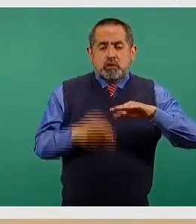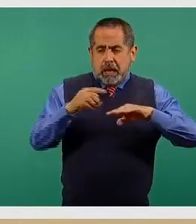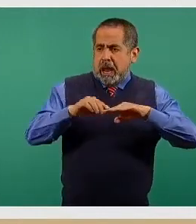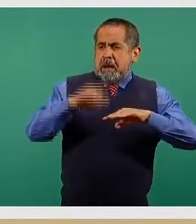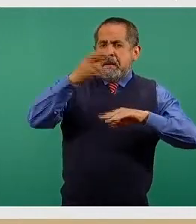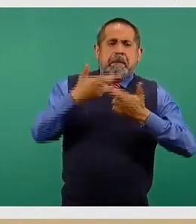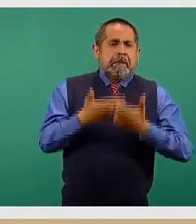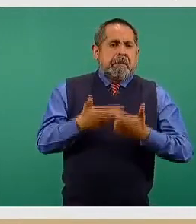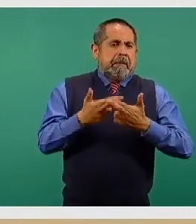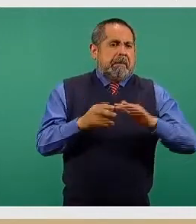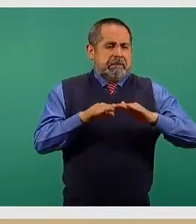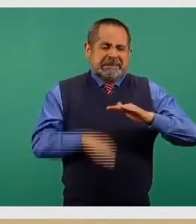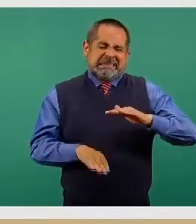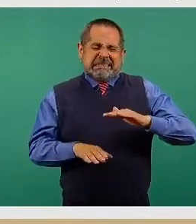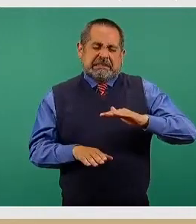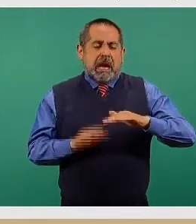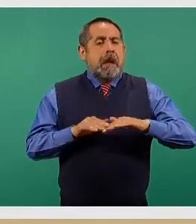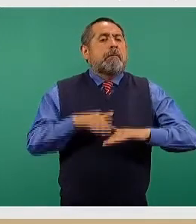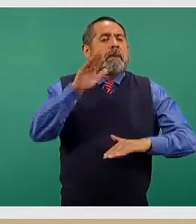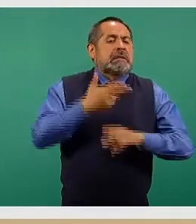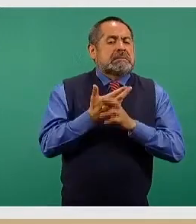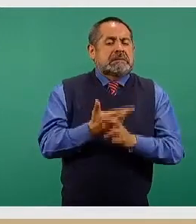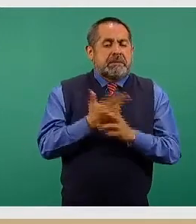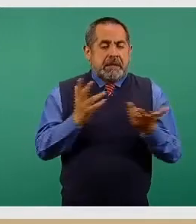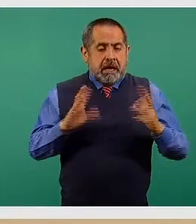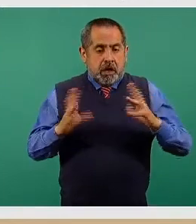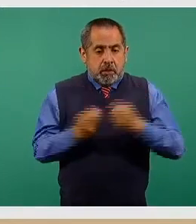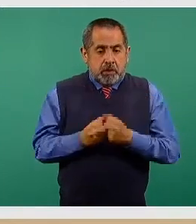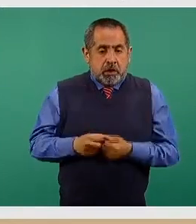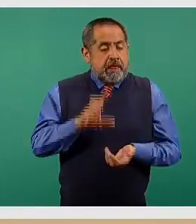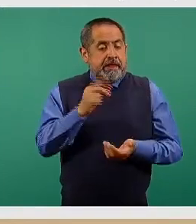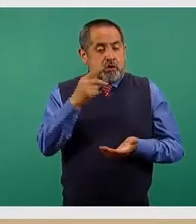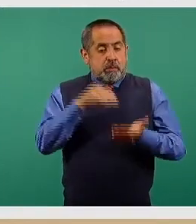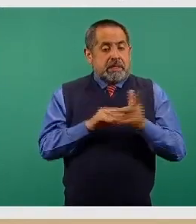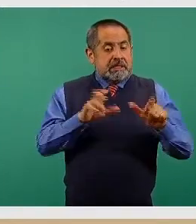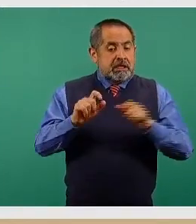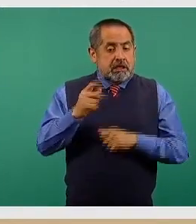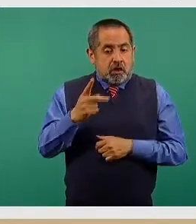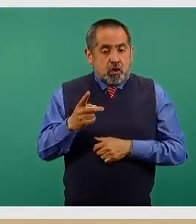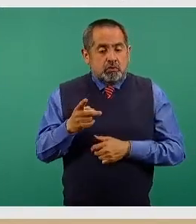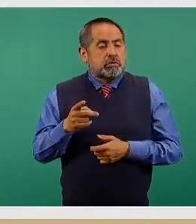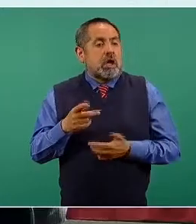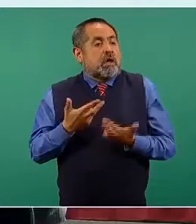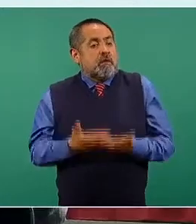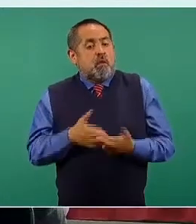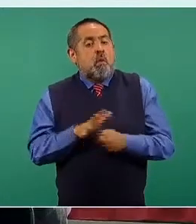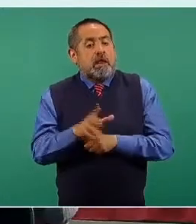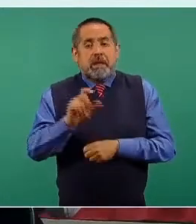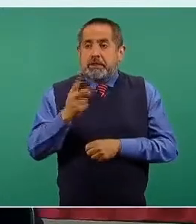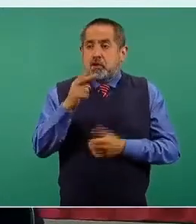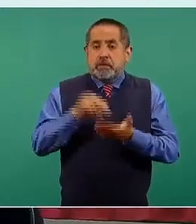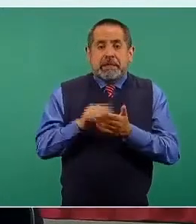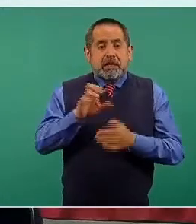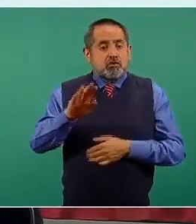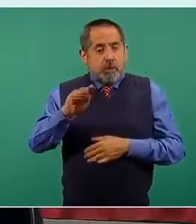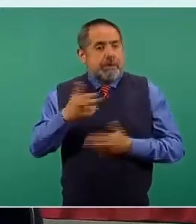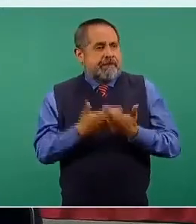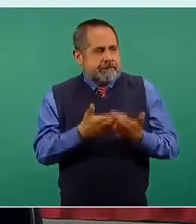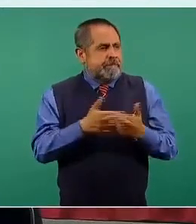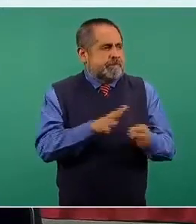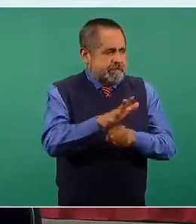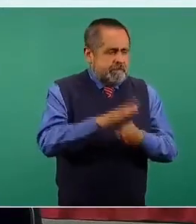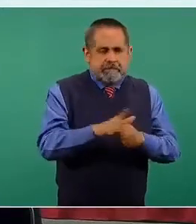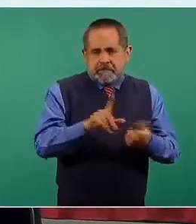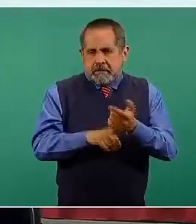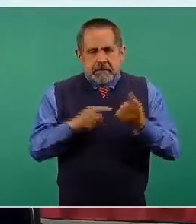son 31.721 camas totales, camas disponibles 22.590 y 9.131